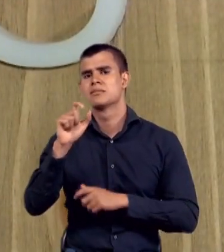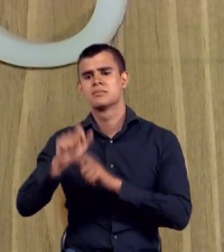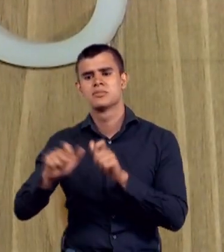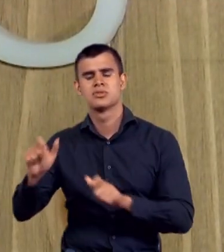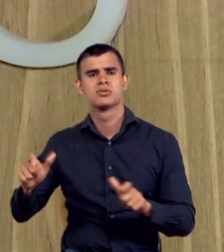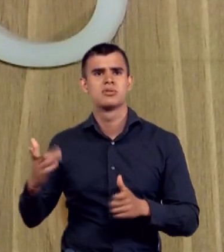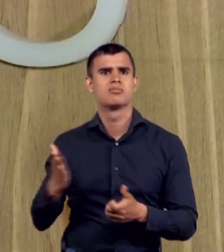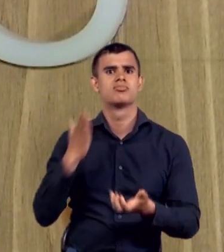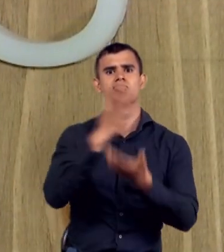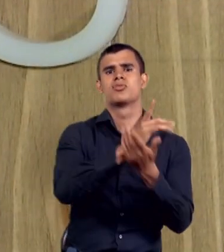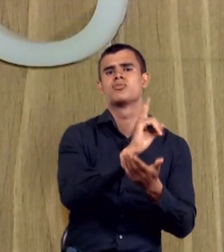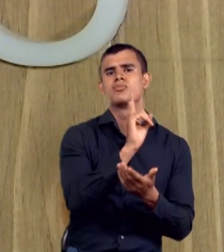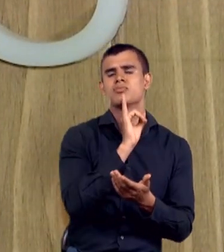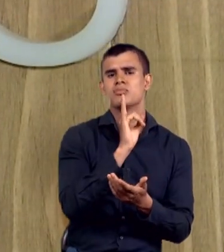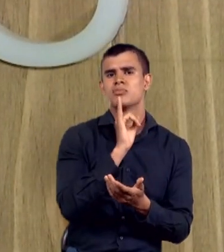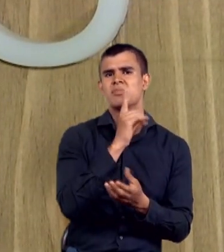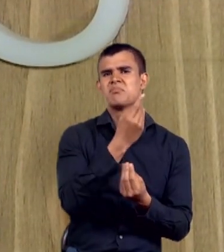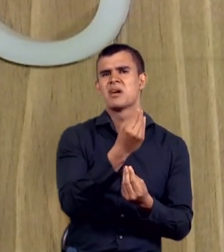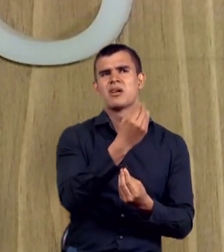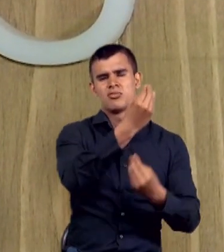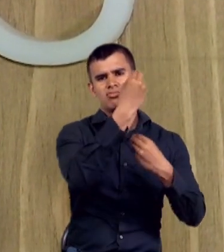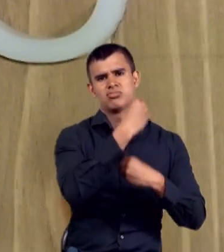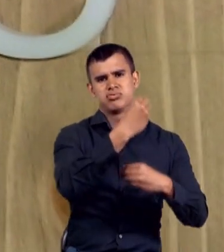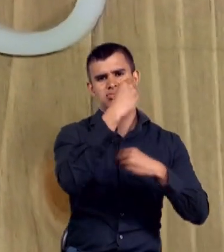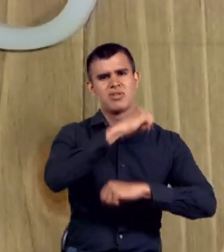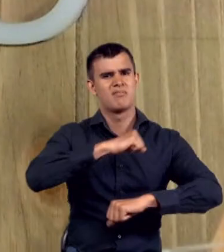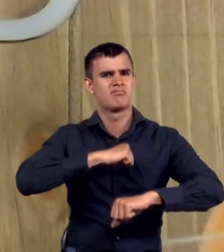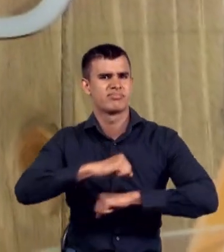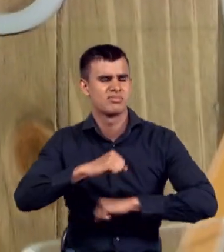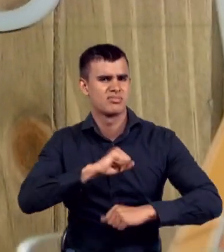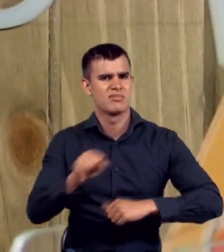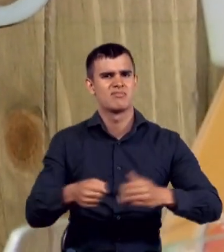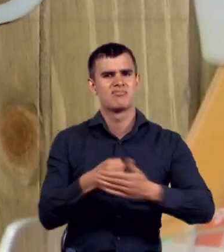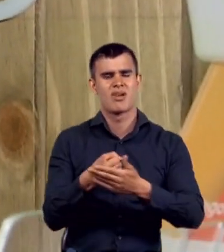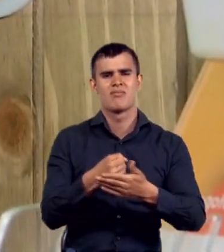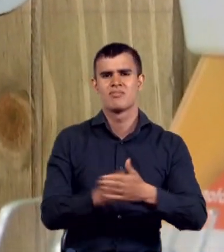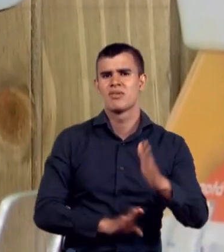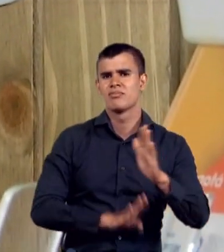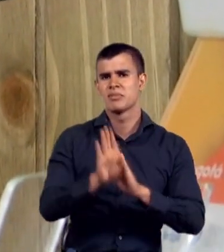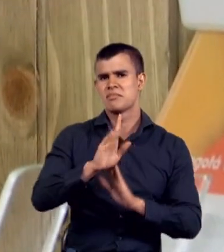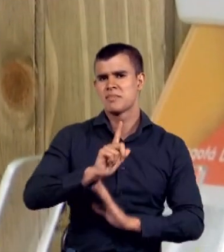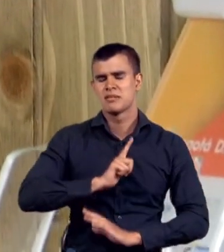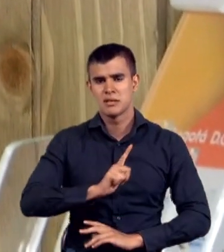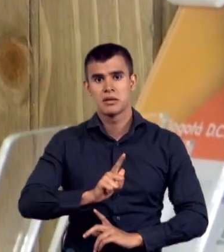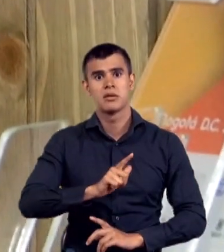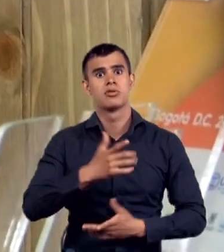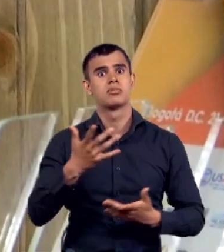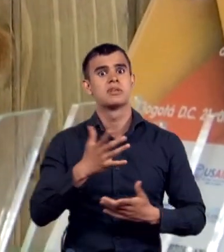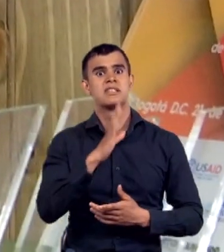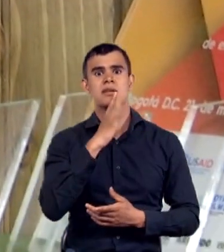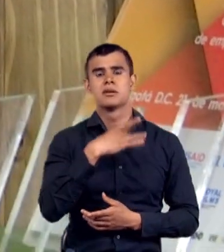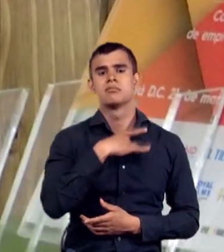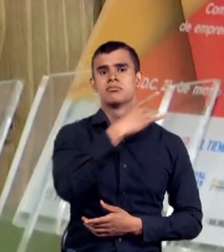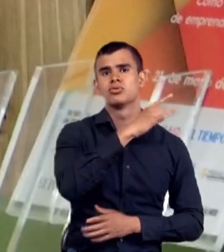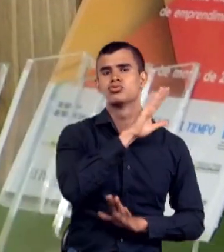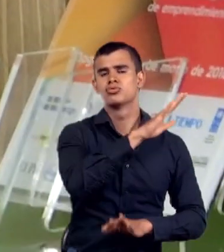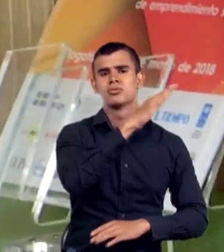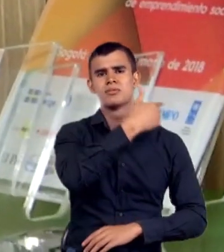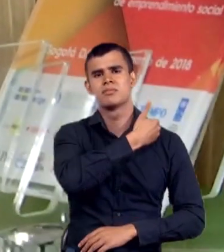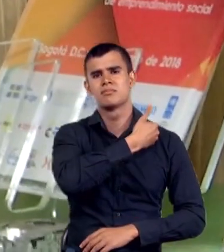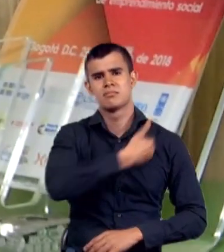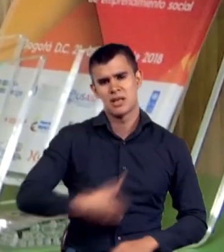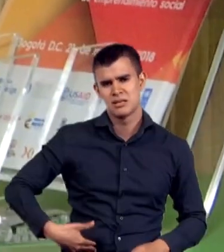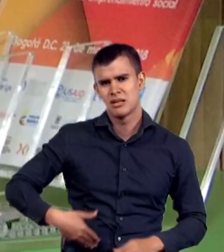Latinoamérica y el Caribe a Estados Unidos por 5 semanas para formarse en temas de emprendimiento y liderazgo, y nos escogieron a nosotros. Es